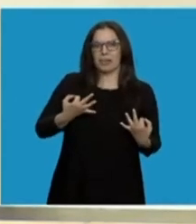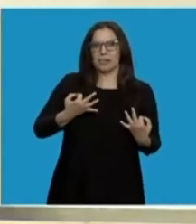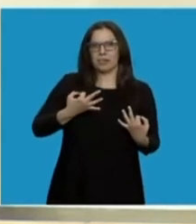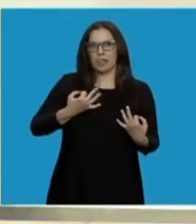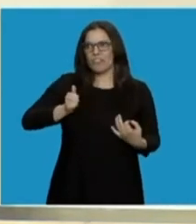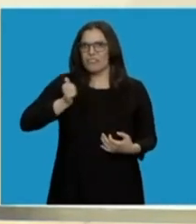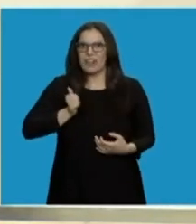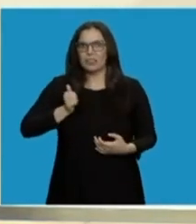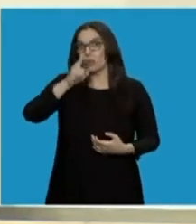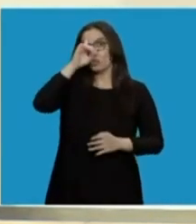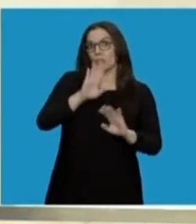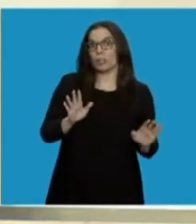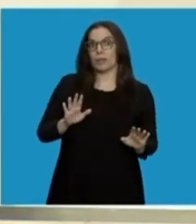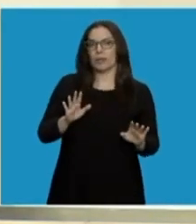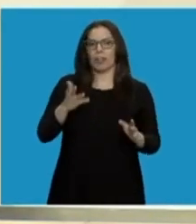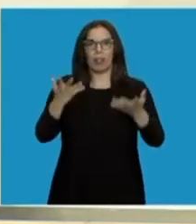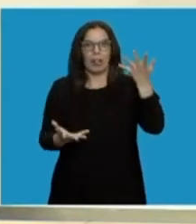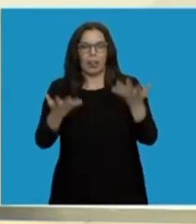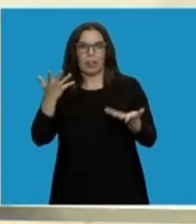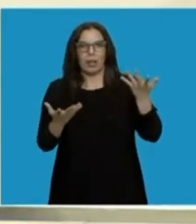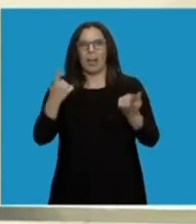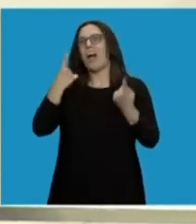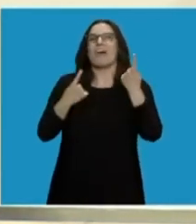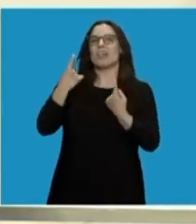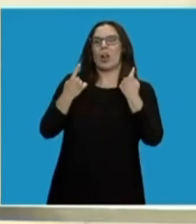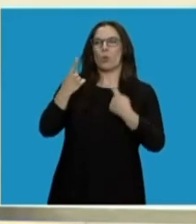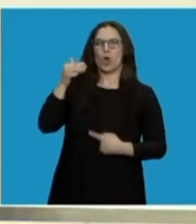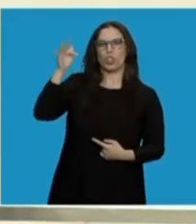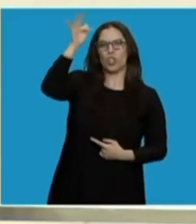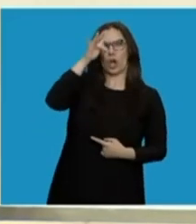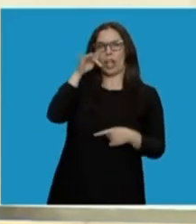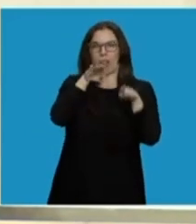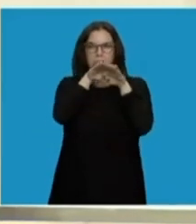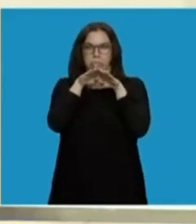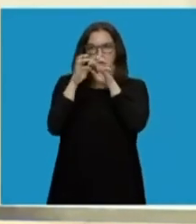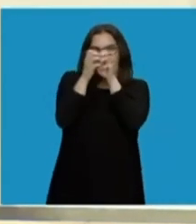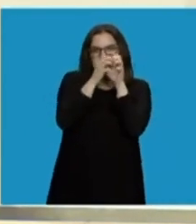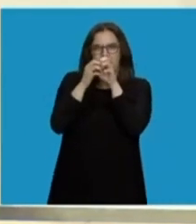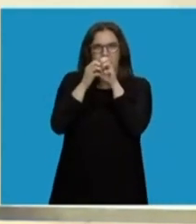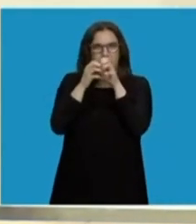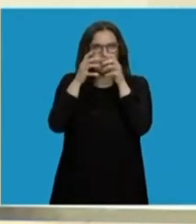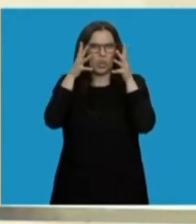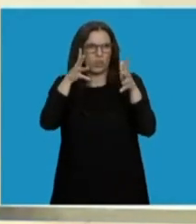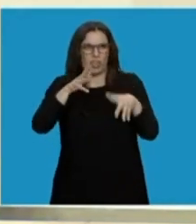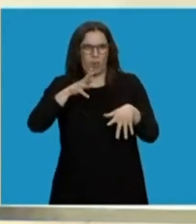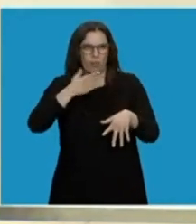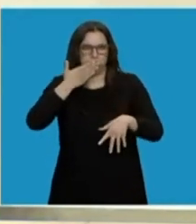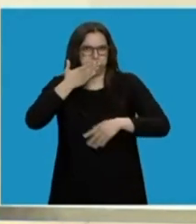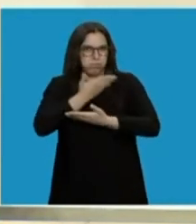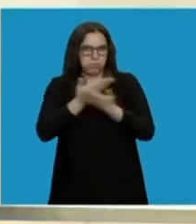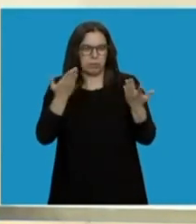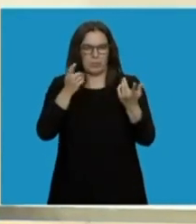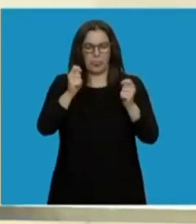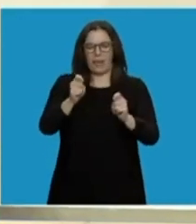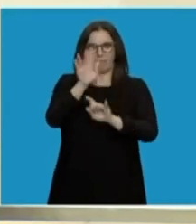falsas, con hechos inciertos, a veces teorías conspirativas, consejos absurdos que confundían a la